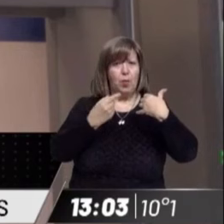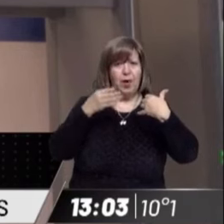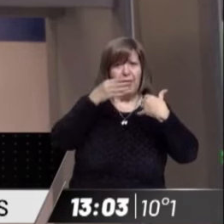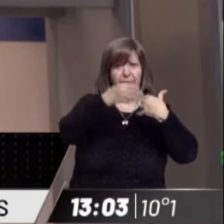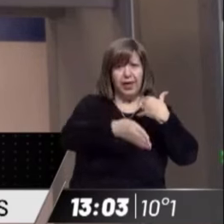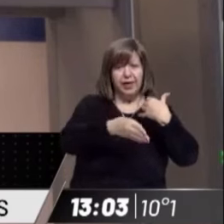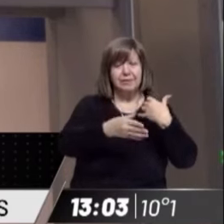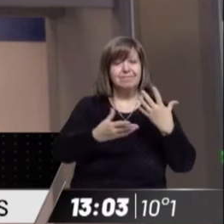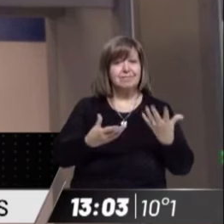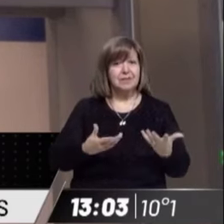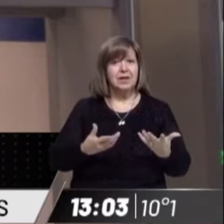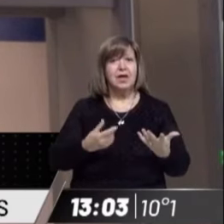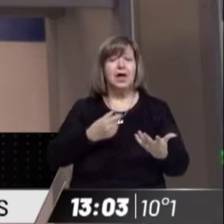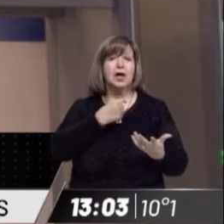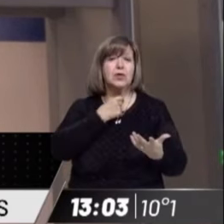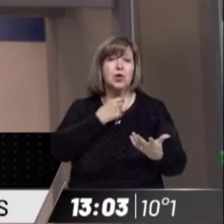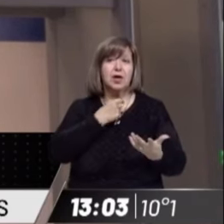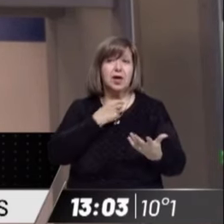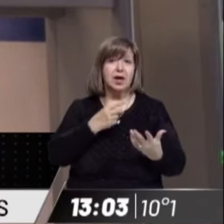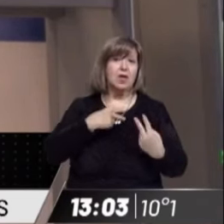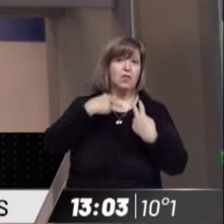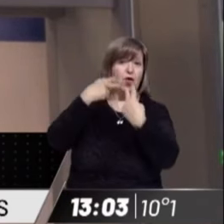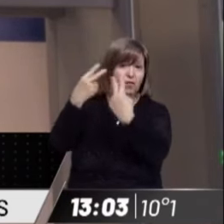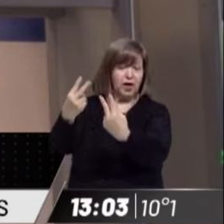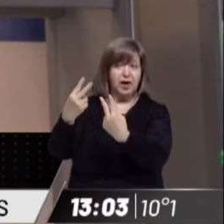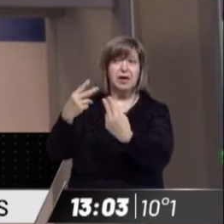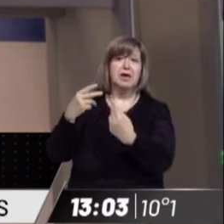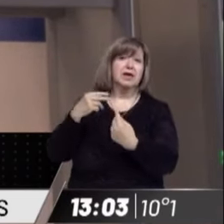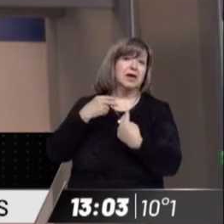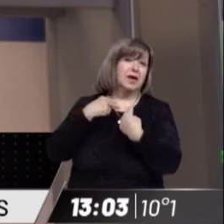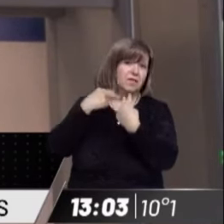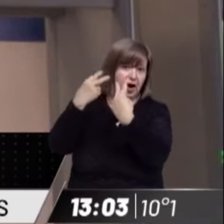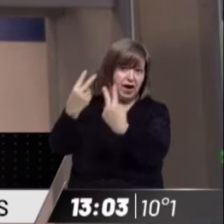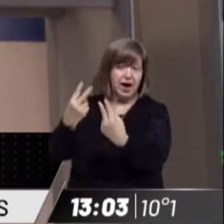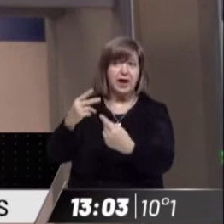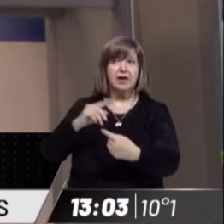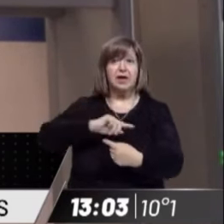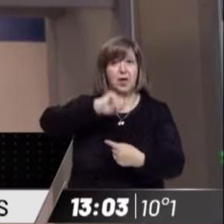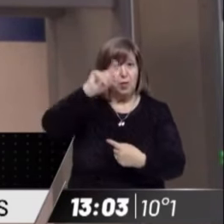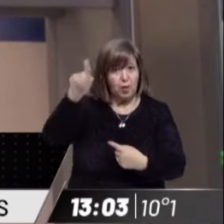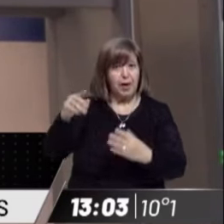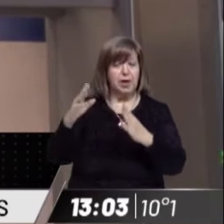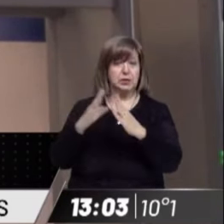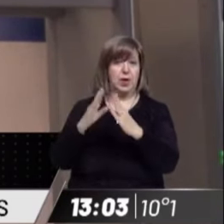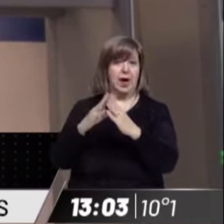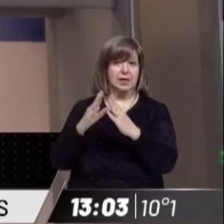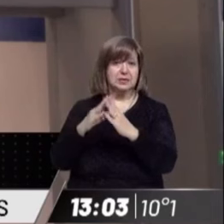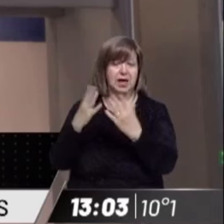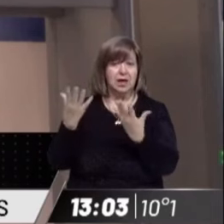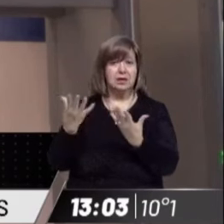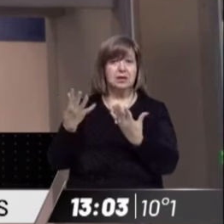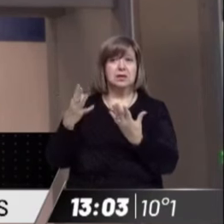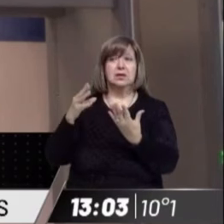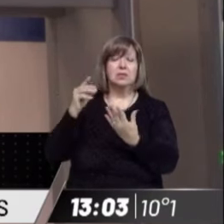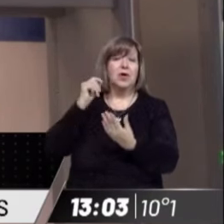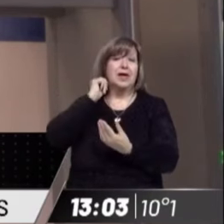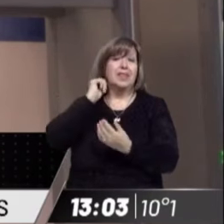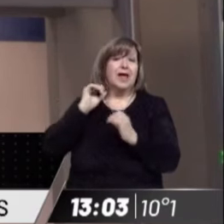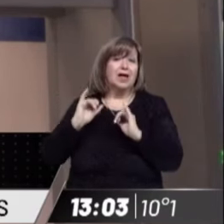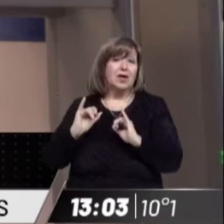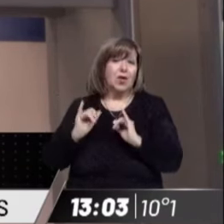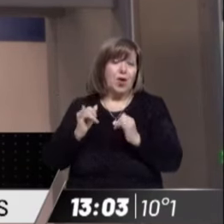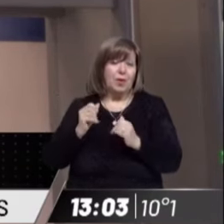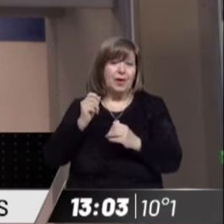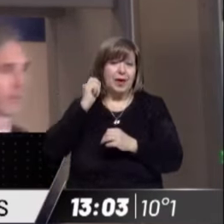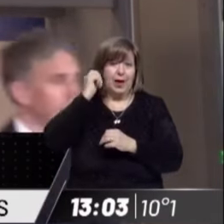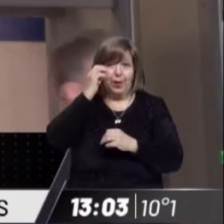quieren volver y necesitan, son chicos de 20 años, necesitan estar con su familia. Uno de los jugadores tiene la madre muy grave, el hermano